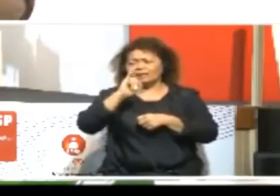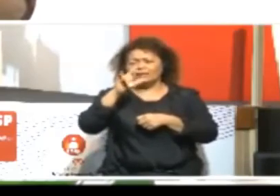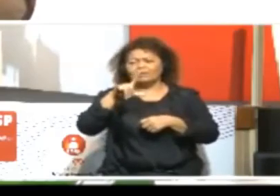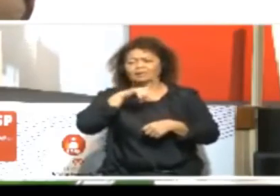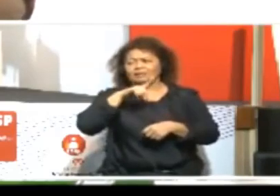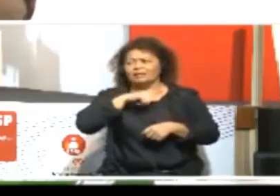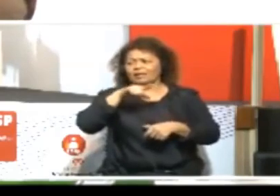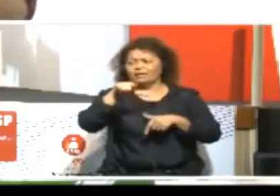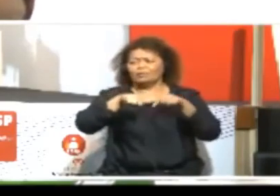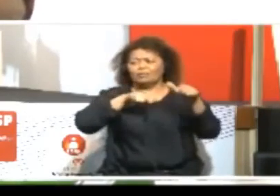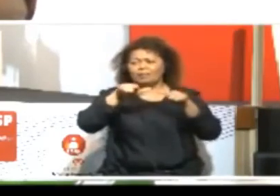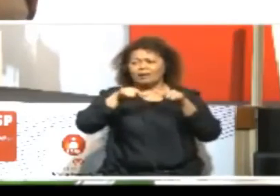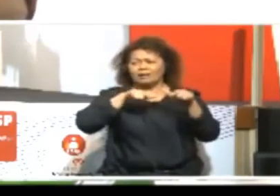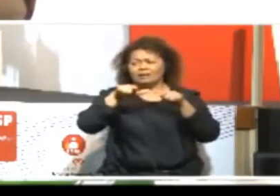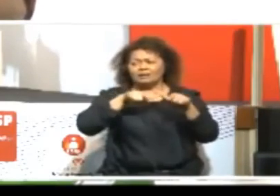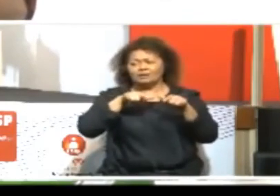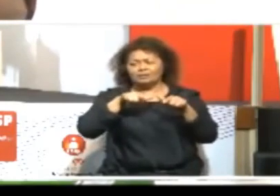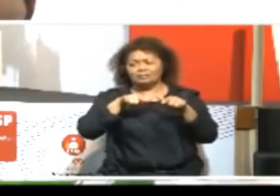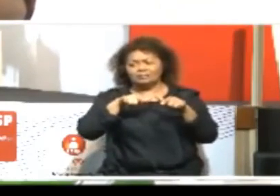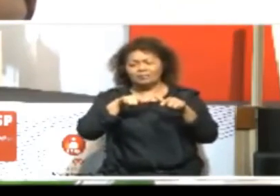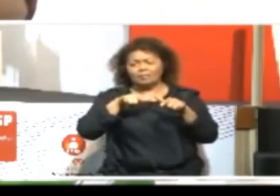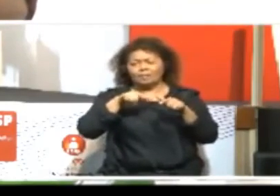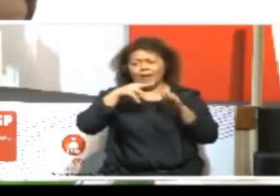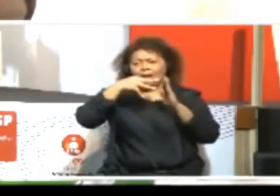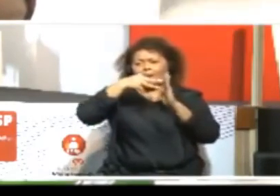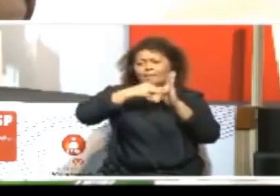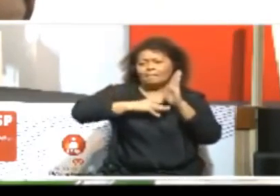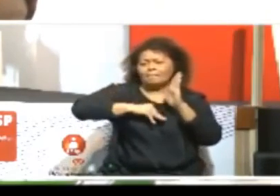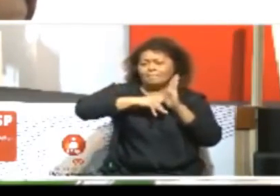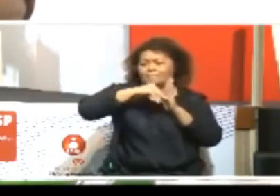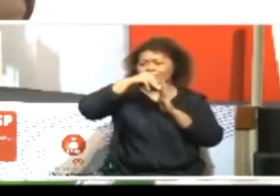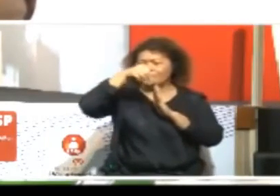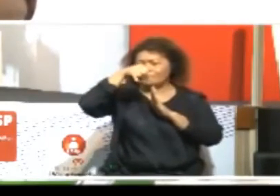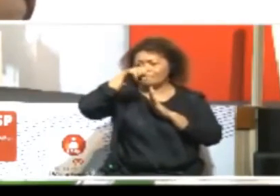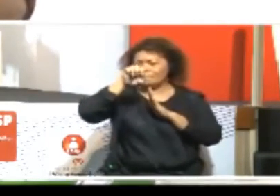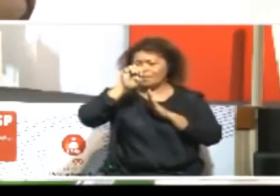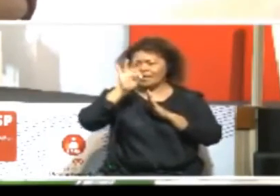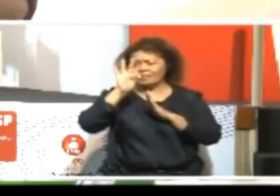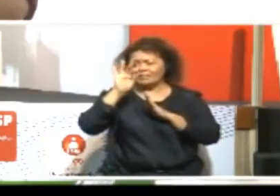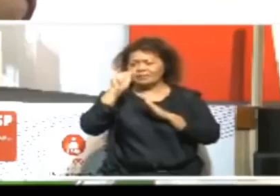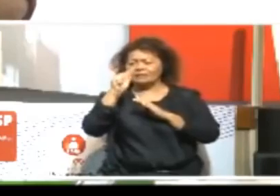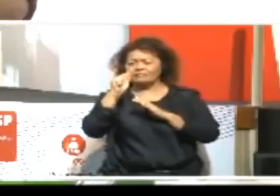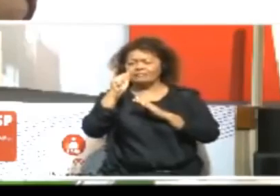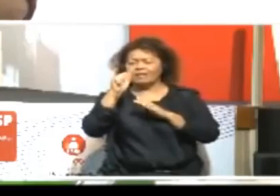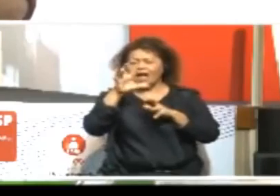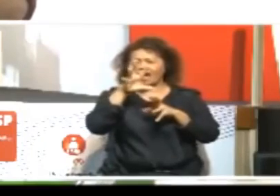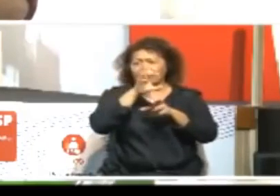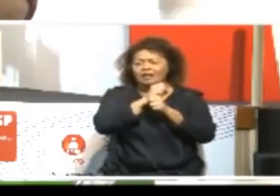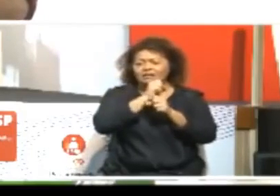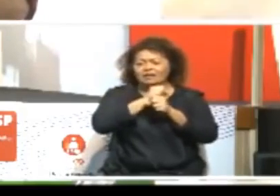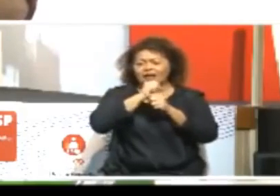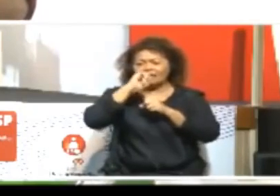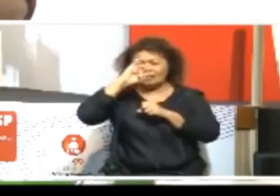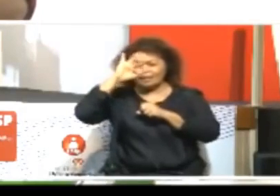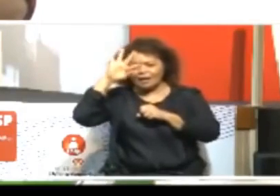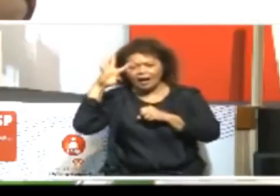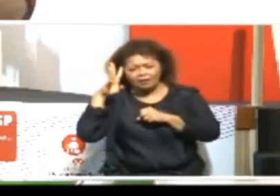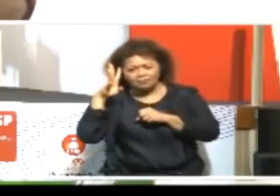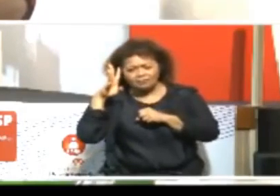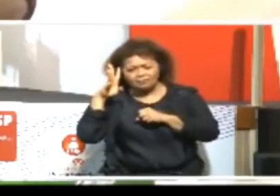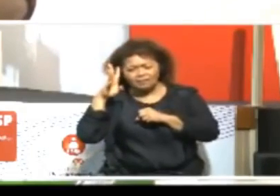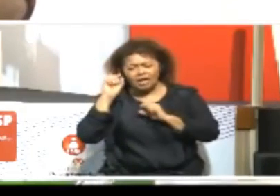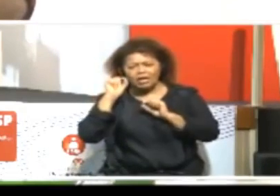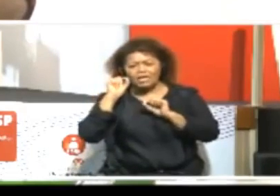y metas, resultados claros que uno debe, que los gobiernos